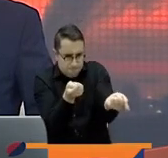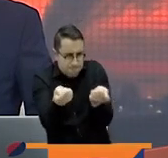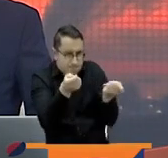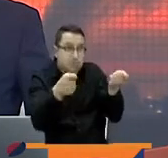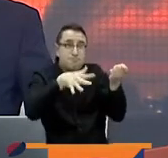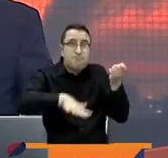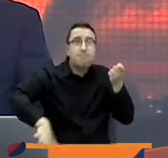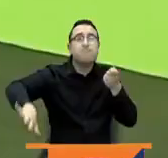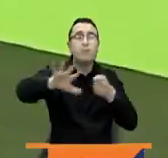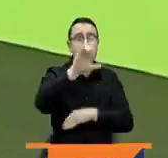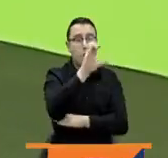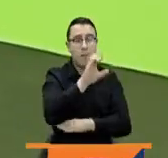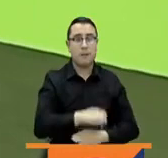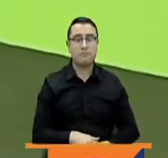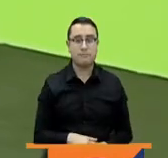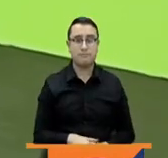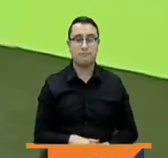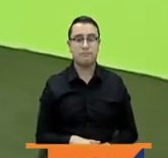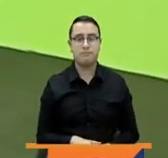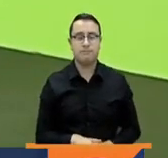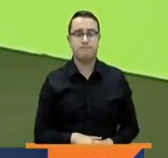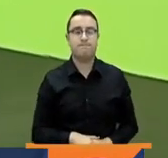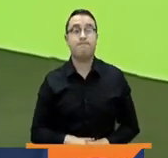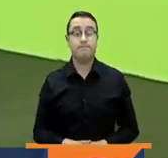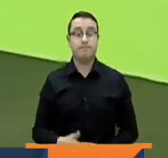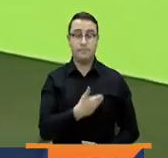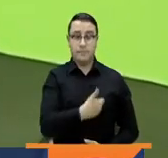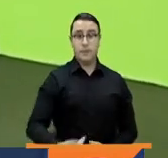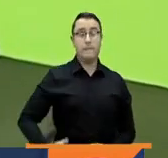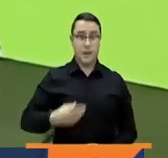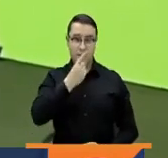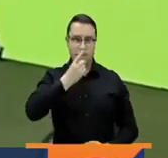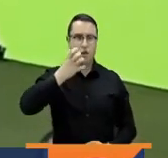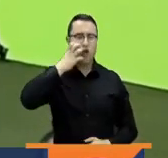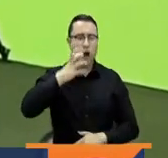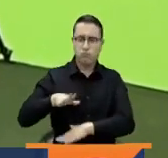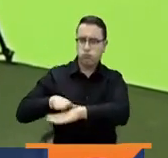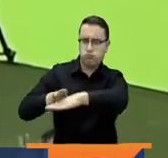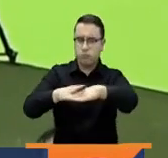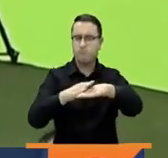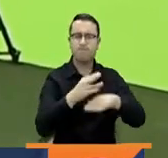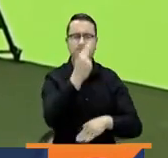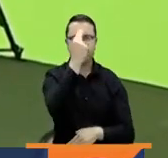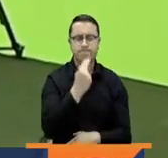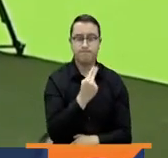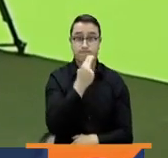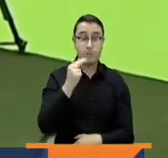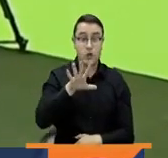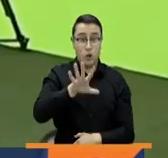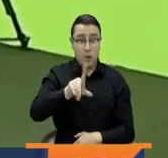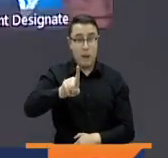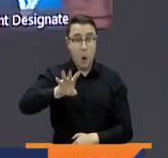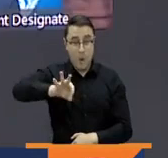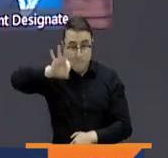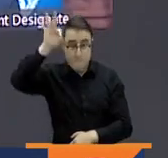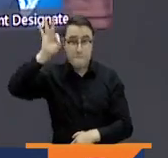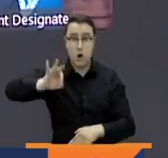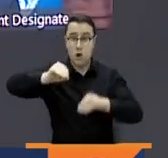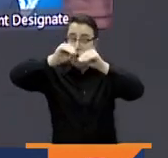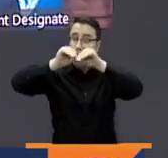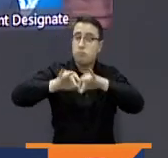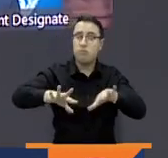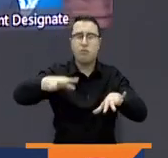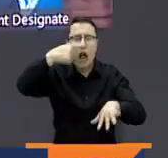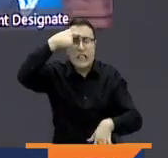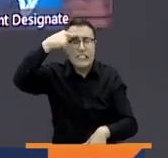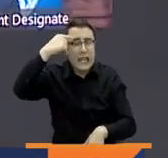país. Durante el evento, el presidente Duque reiteró el compromiso de reducir en 51% nuestras emisiones de gas efecto invernadero para el